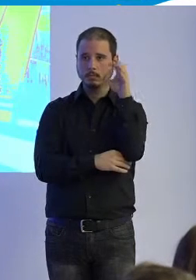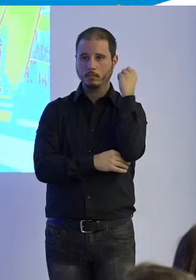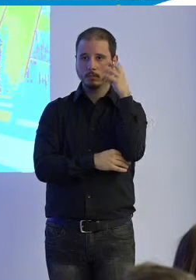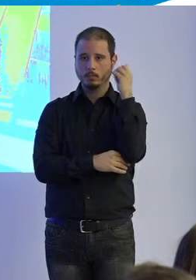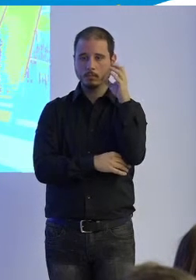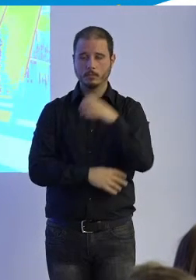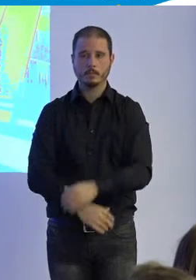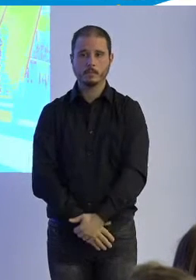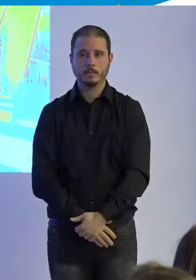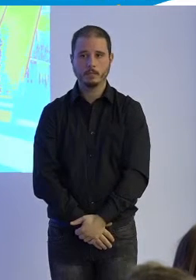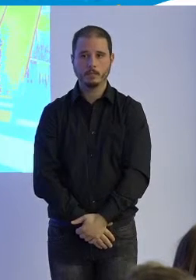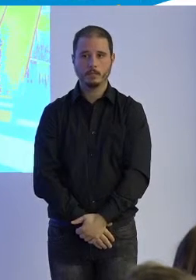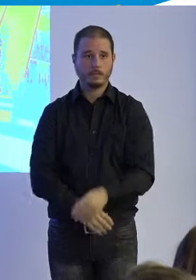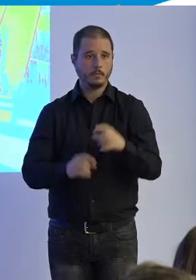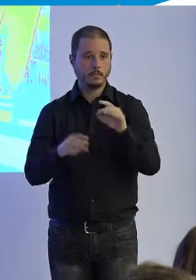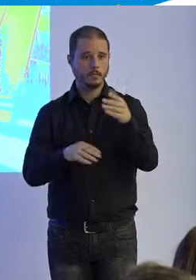de la mesa anterior,